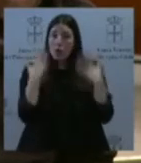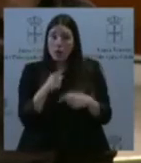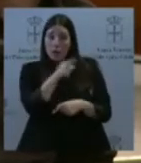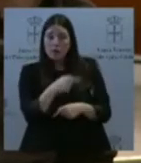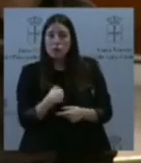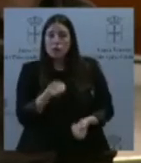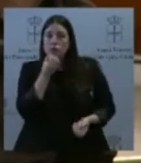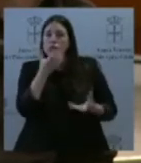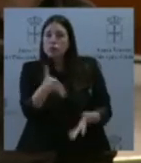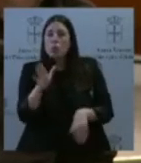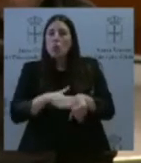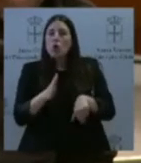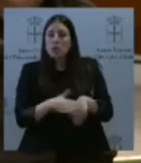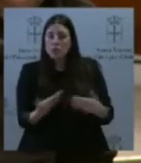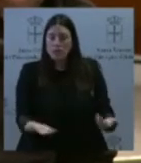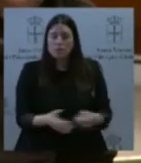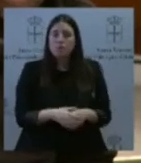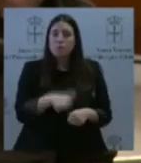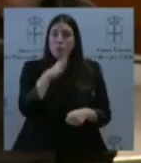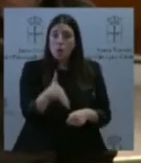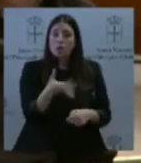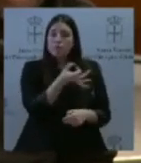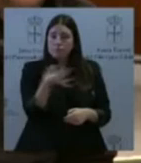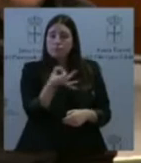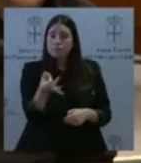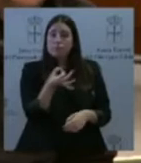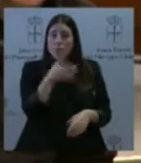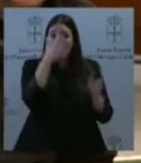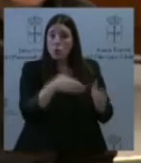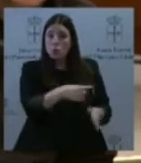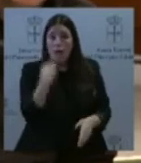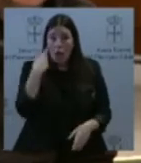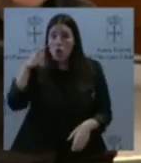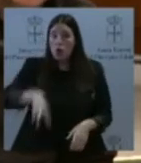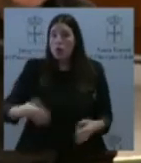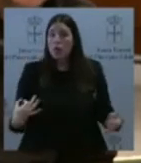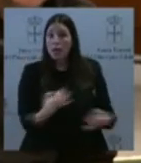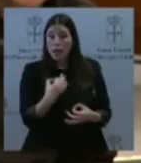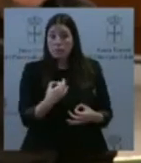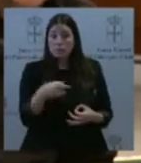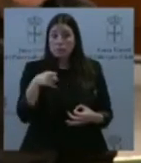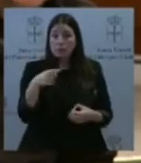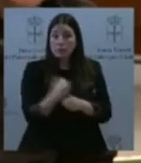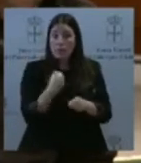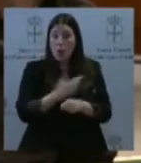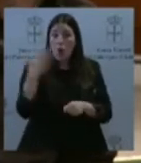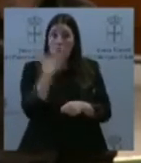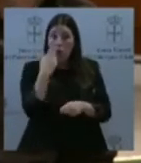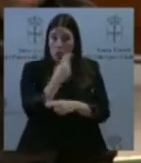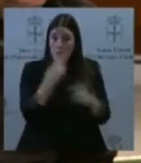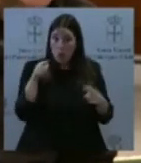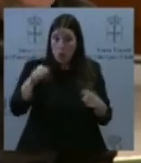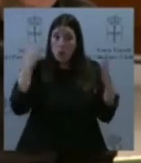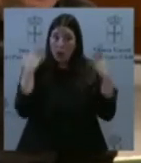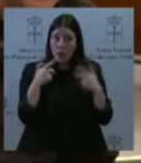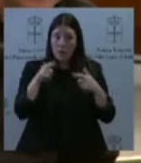Porque efectivamente usted reconoce que lo que se estaba haciendo en el Colegio Público Cervantes es lo que se tenía que hacer. Señora consejera, los